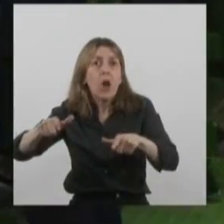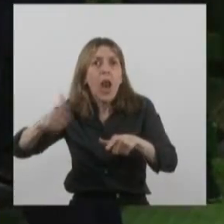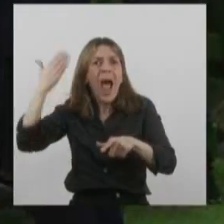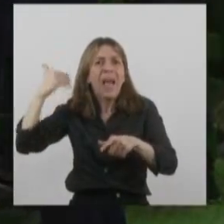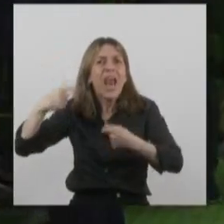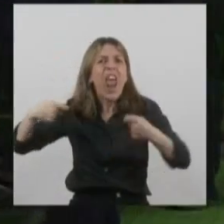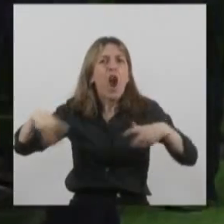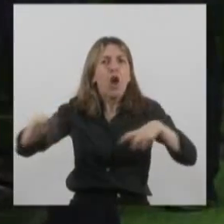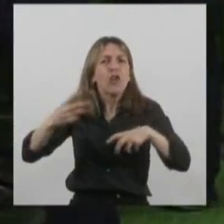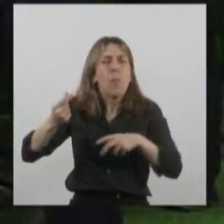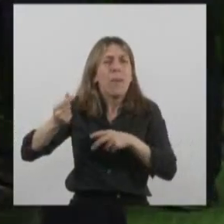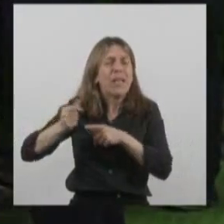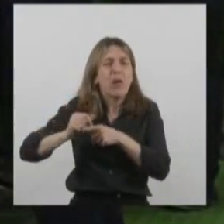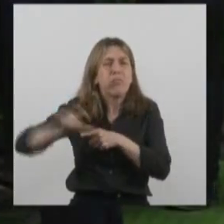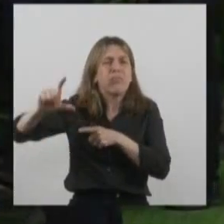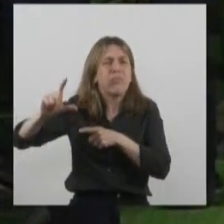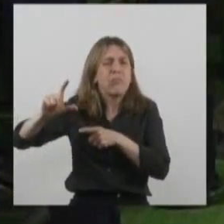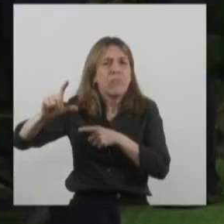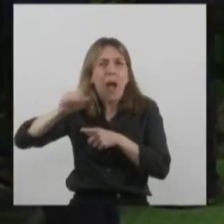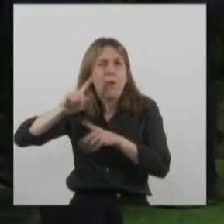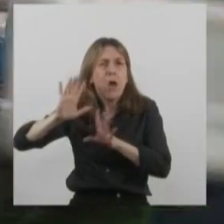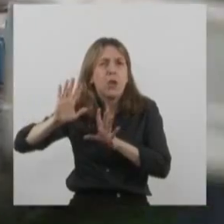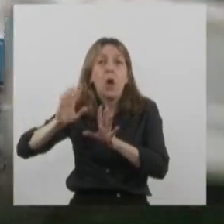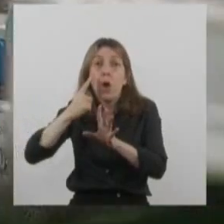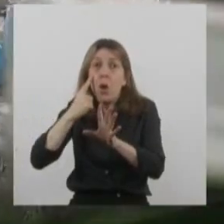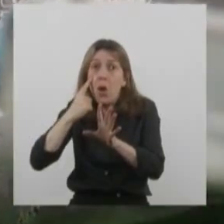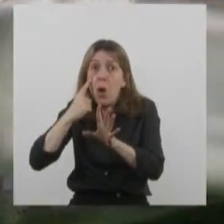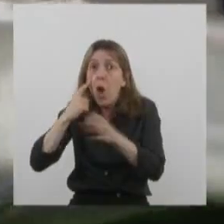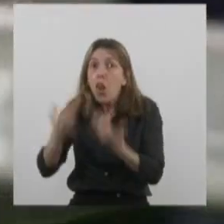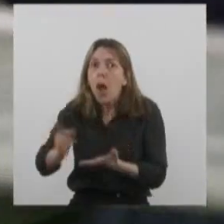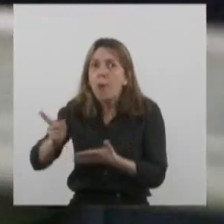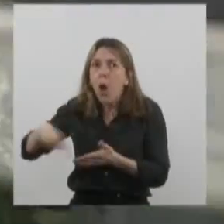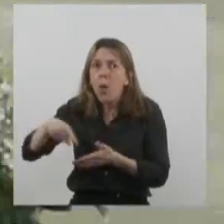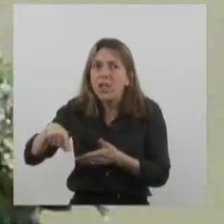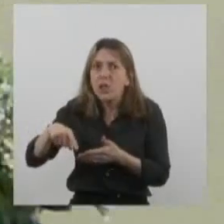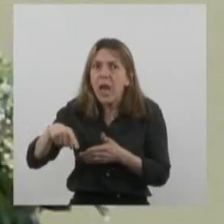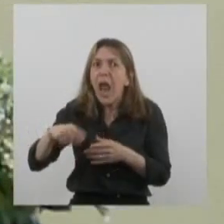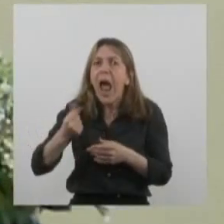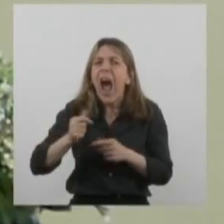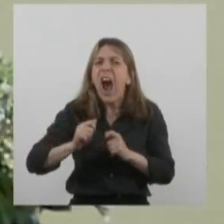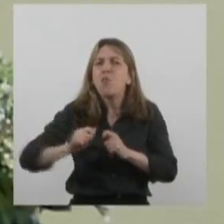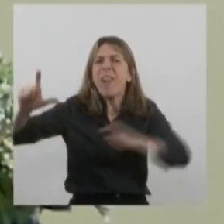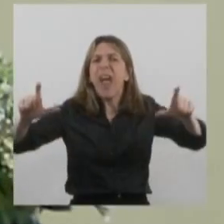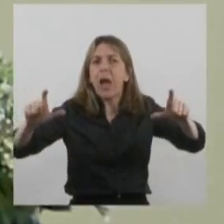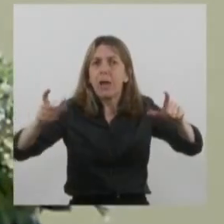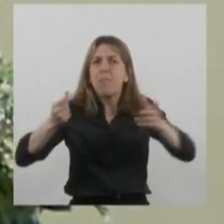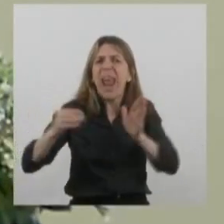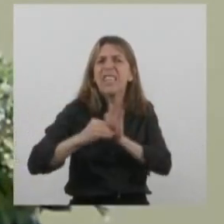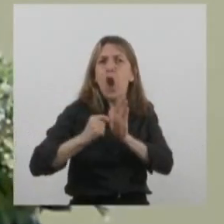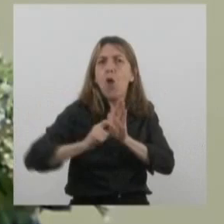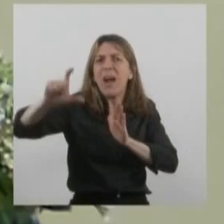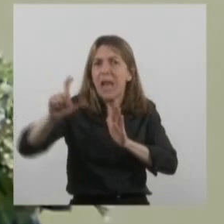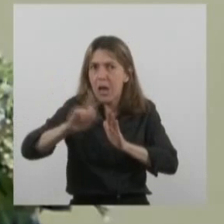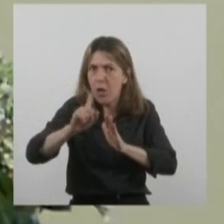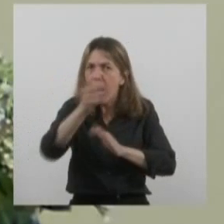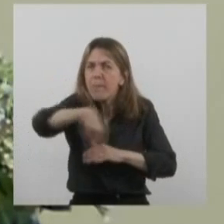fuertemente, no aprovechen esta oportunidad de venta para seguir aumentando los precios y que piensen en la